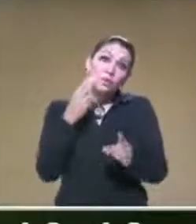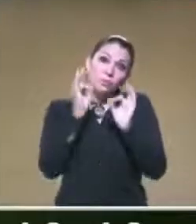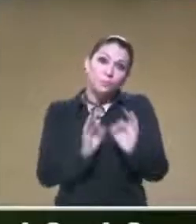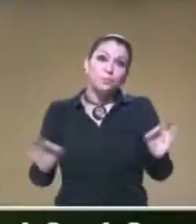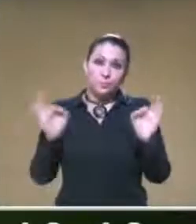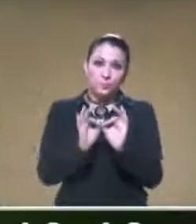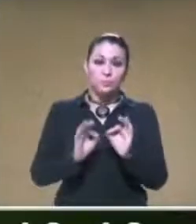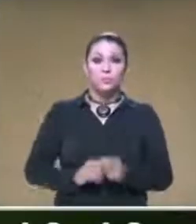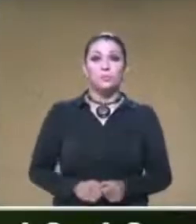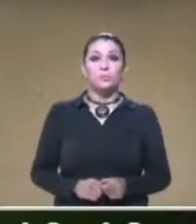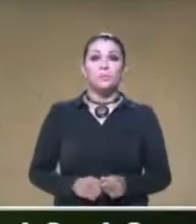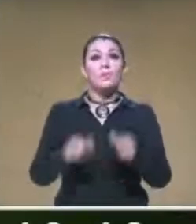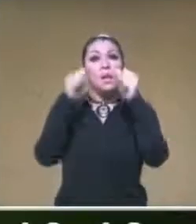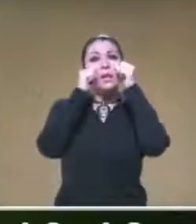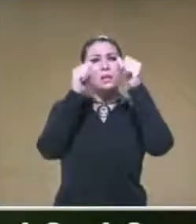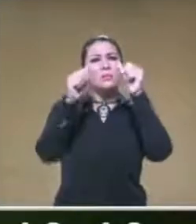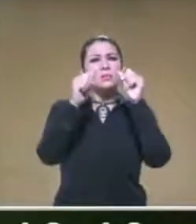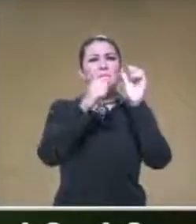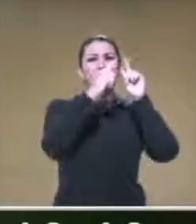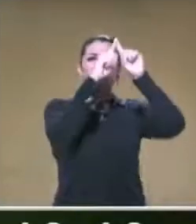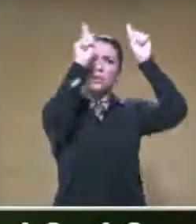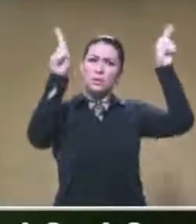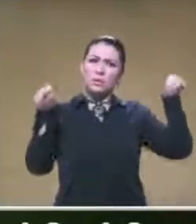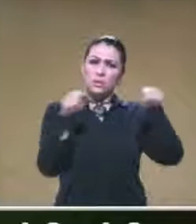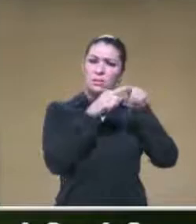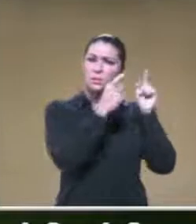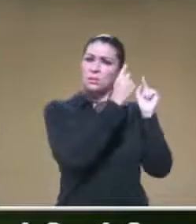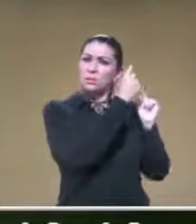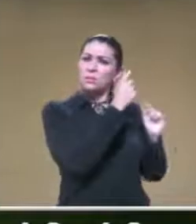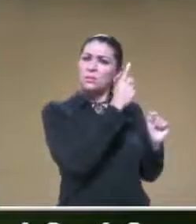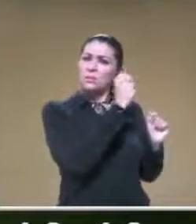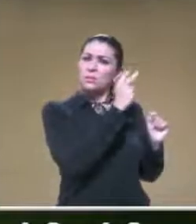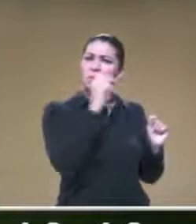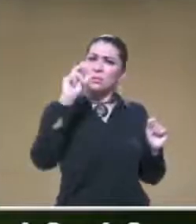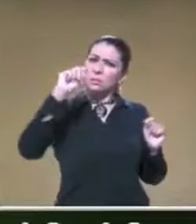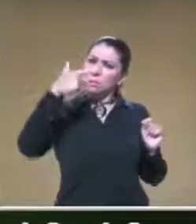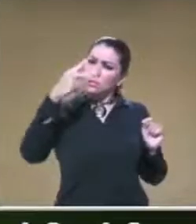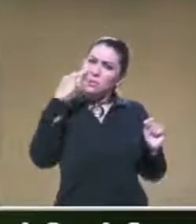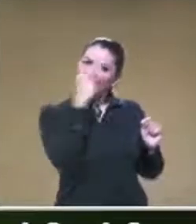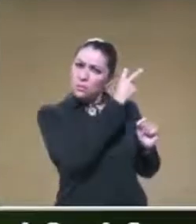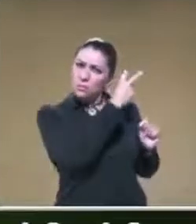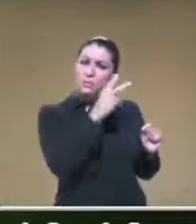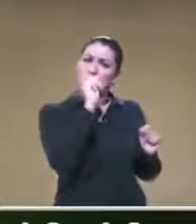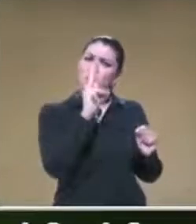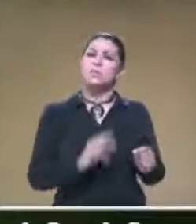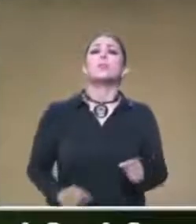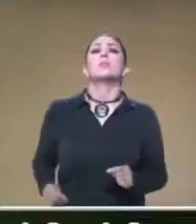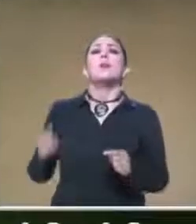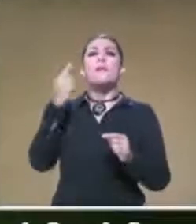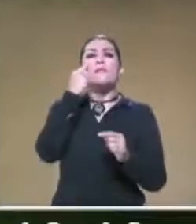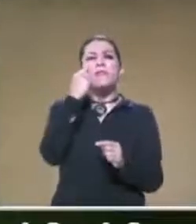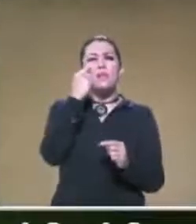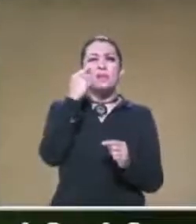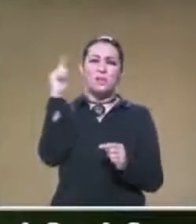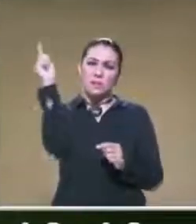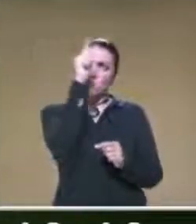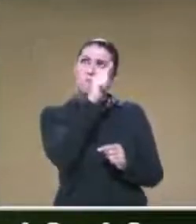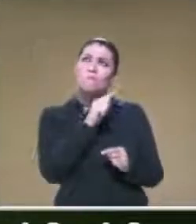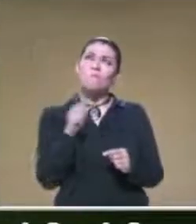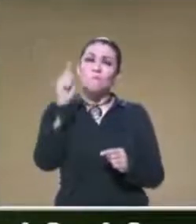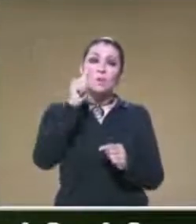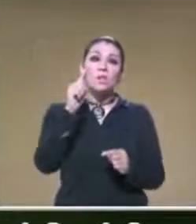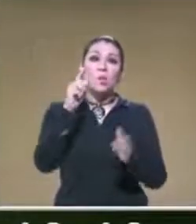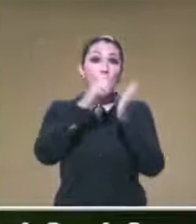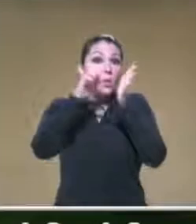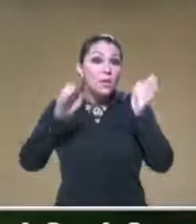Pon atención en pantalla, si nos estás viendo en Canal 28, analiza el ejemplo que viene ahí de carta formal. No es necesario